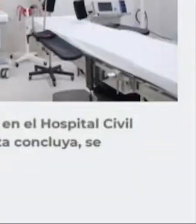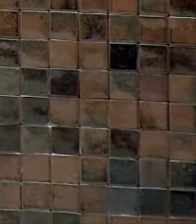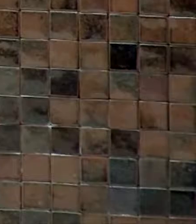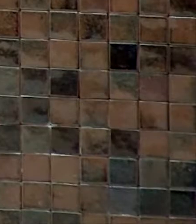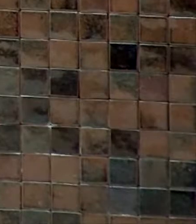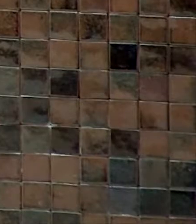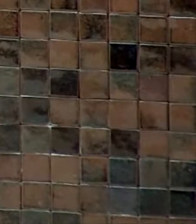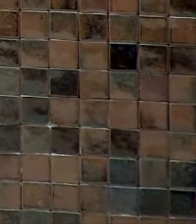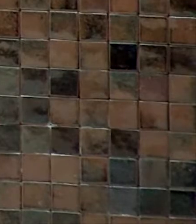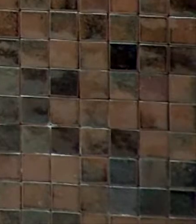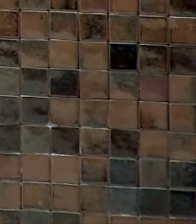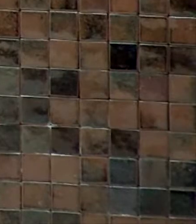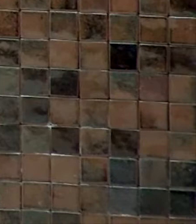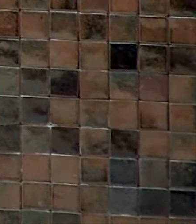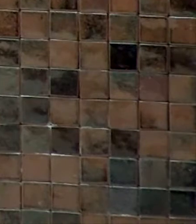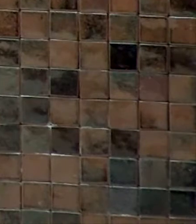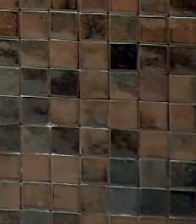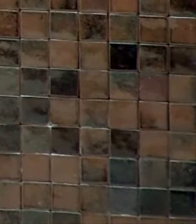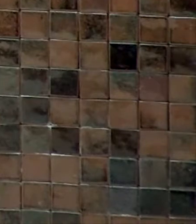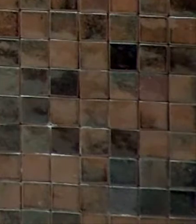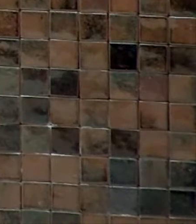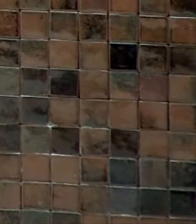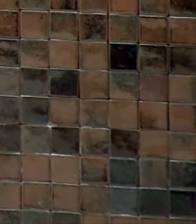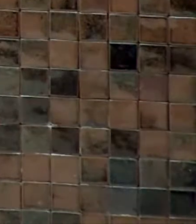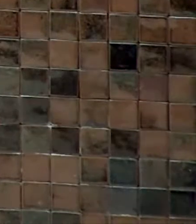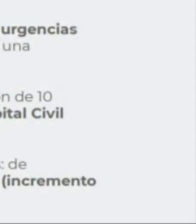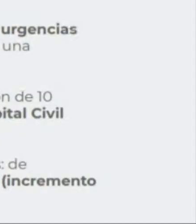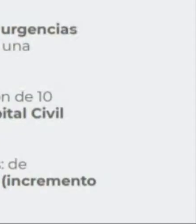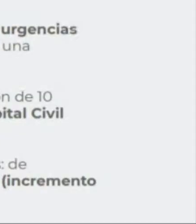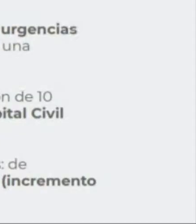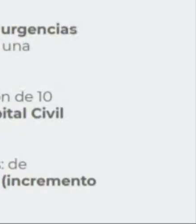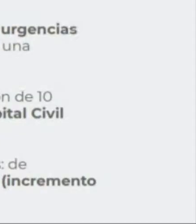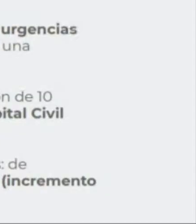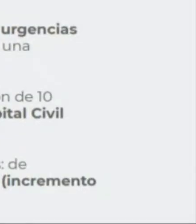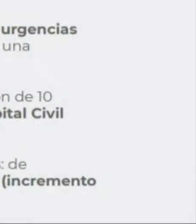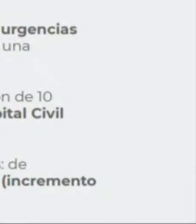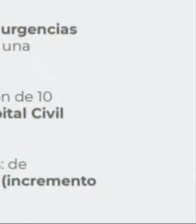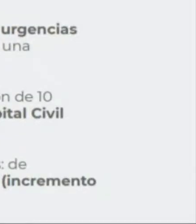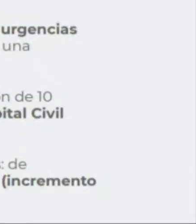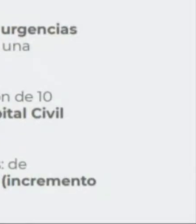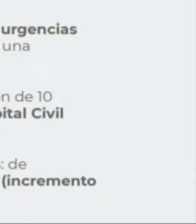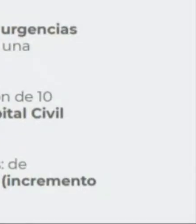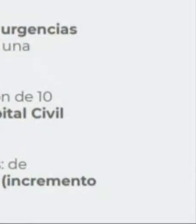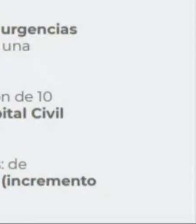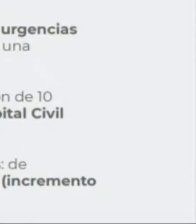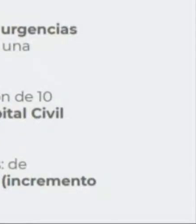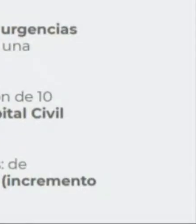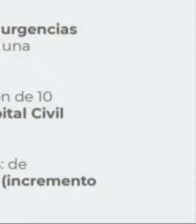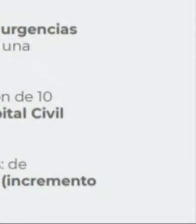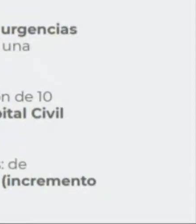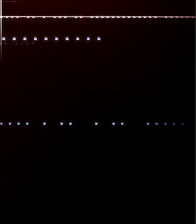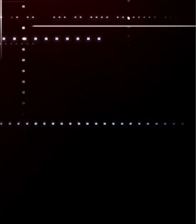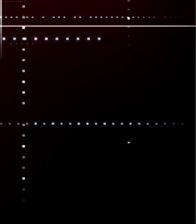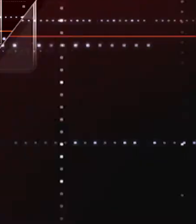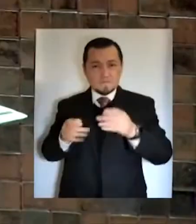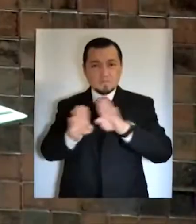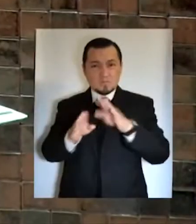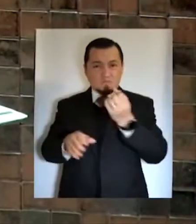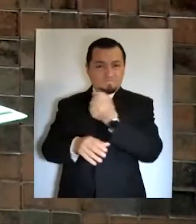el gobernador del estado, Enrique Alfaro, durante el discurso de su segundo informe de gobierno, el cual presentó ante el Poder